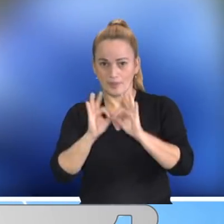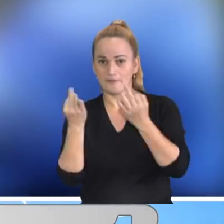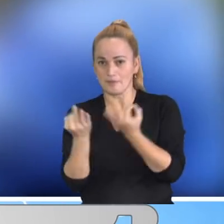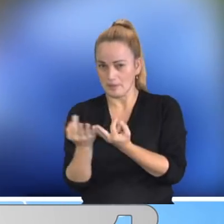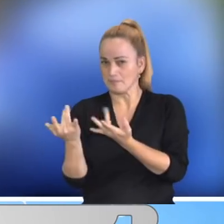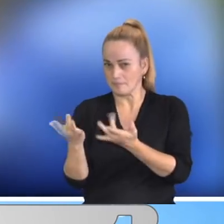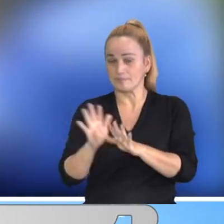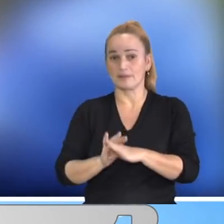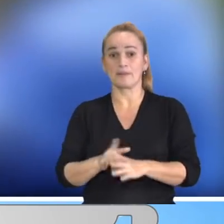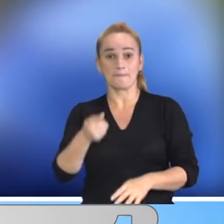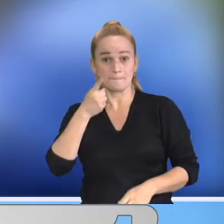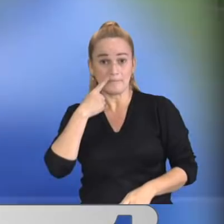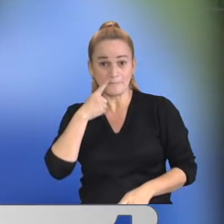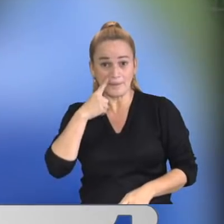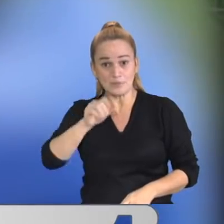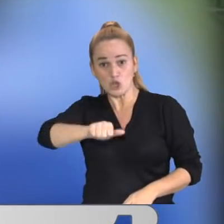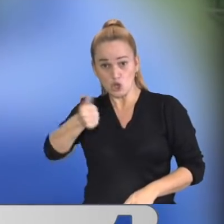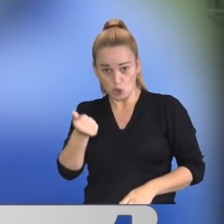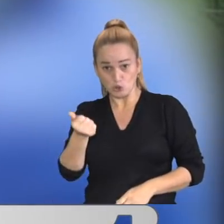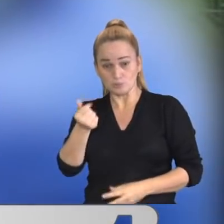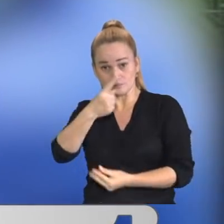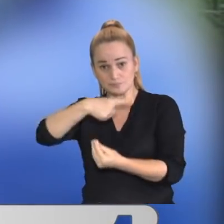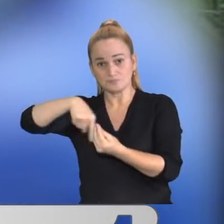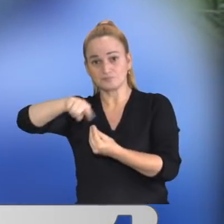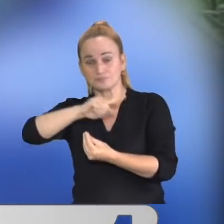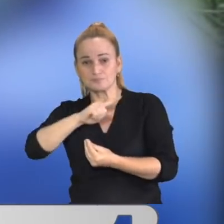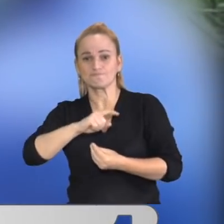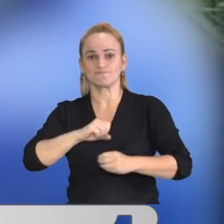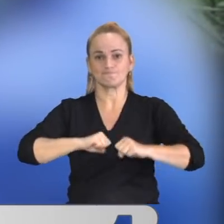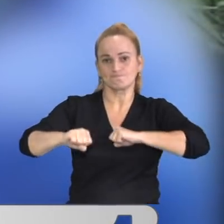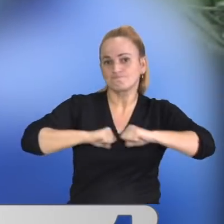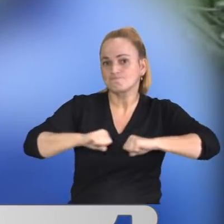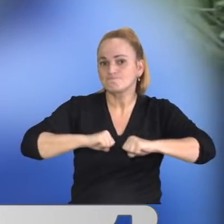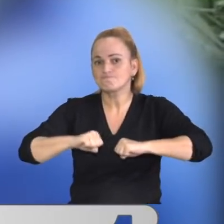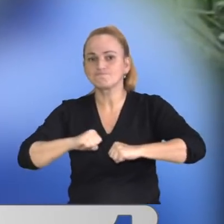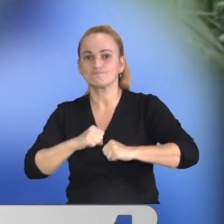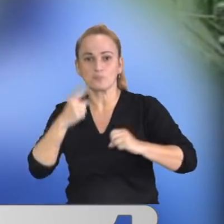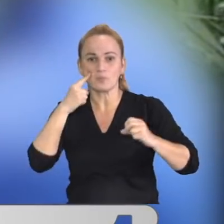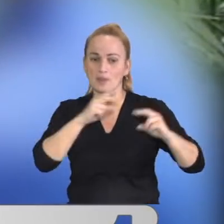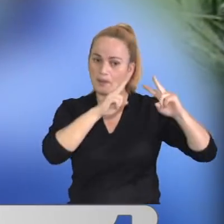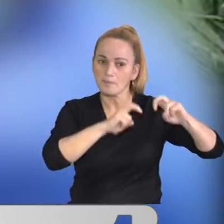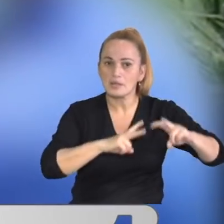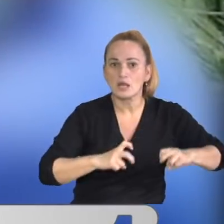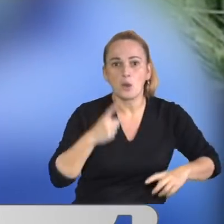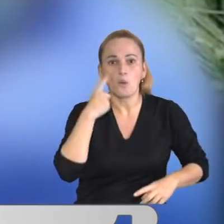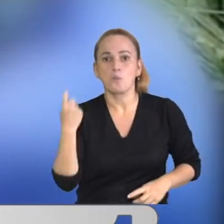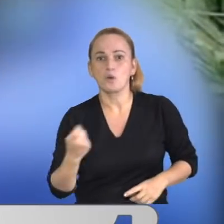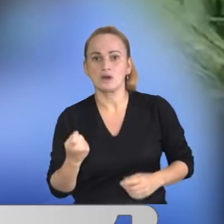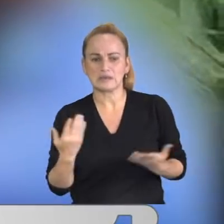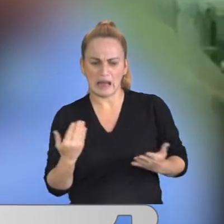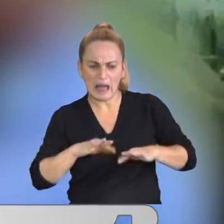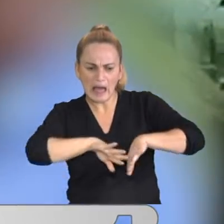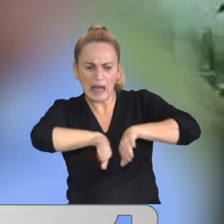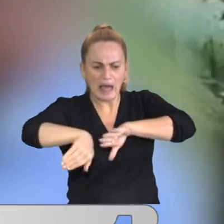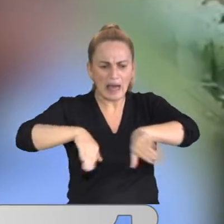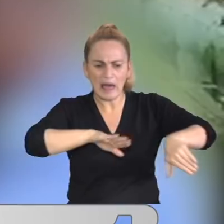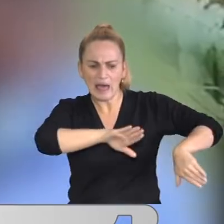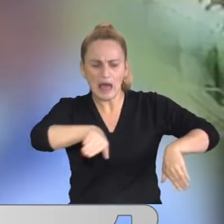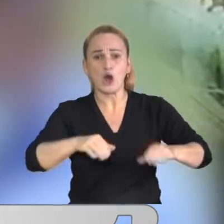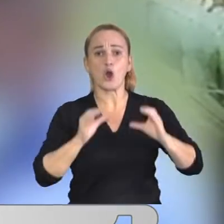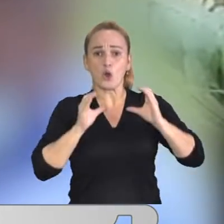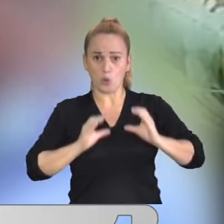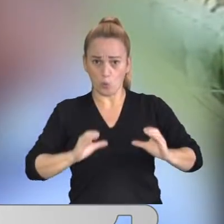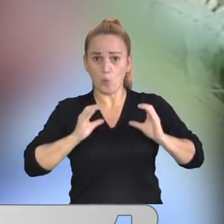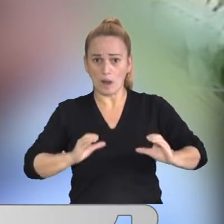por lo que él, junto con otras personas, decidió emprender su propia búsqueda y encontró los restos de su hijo